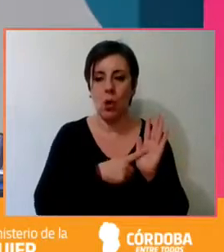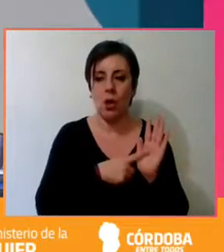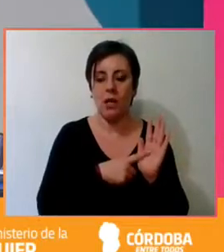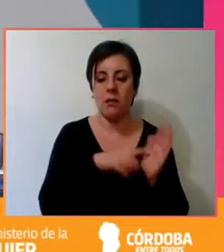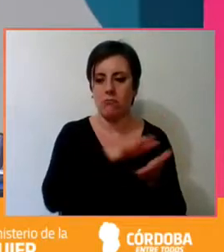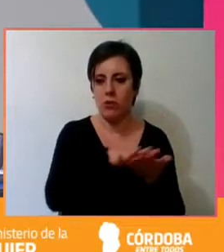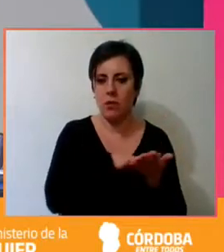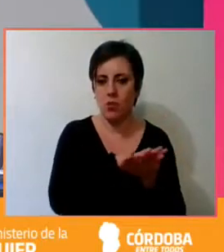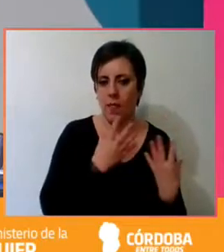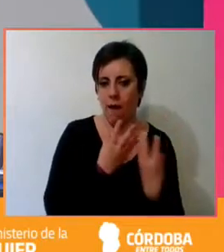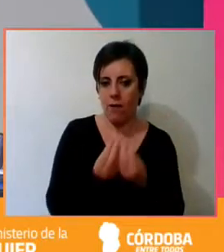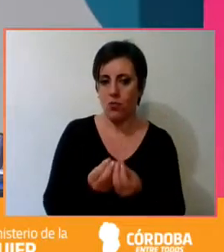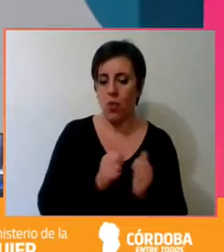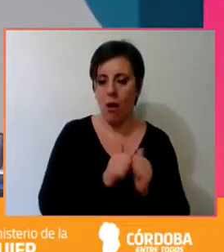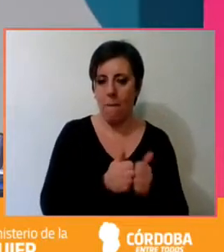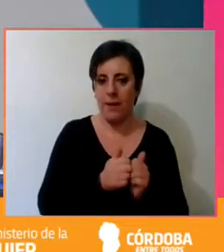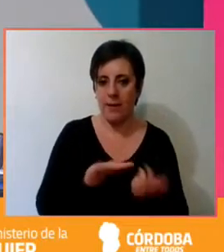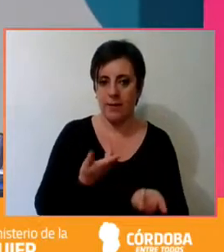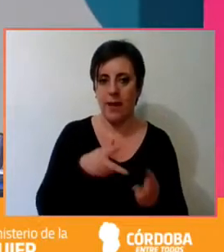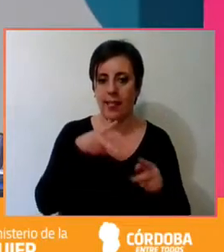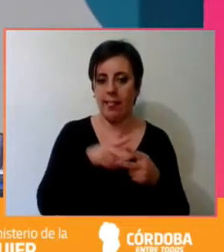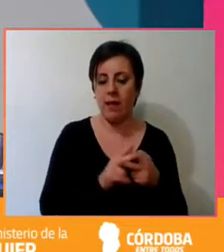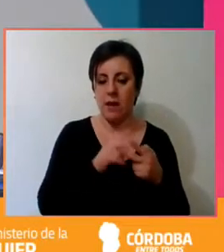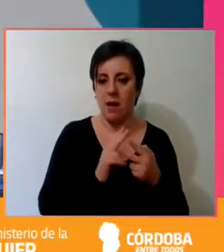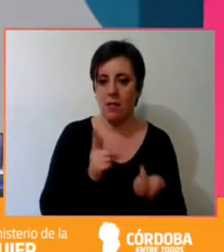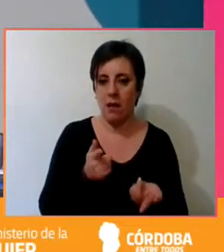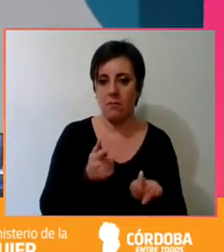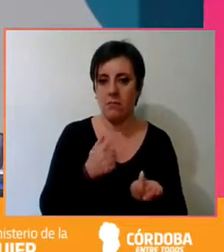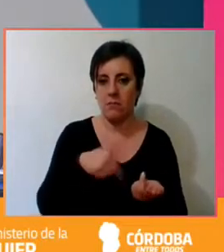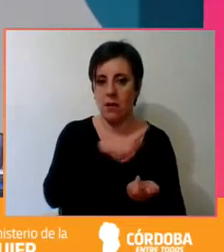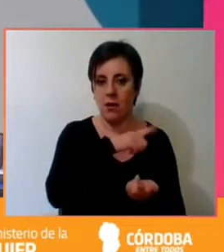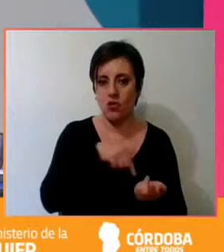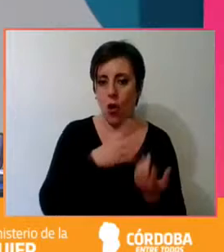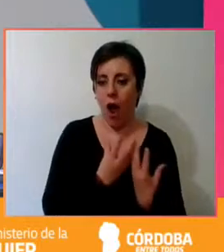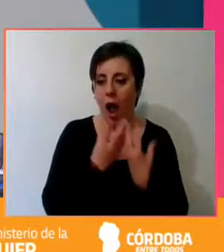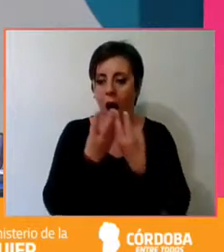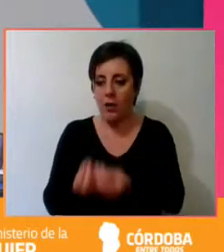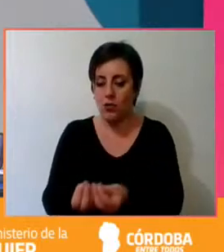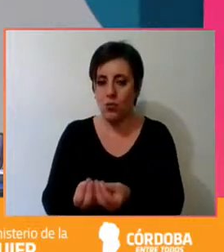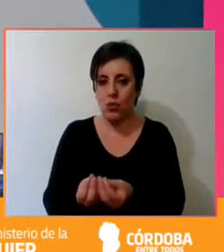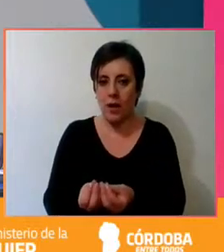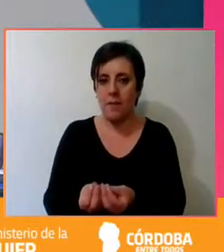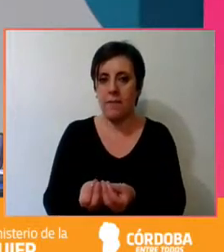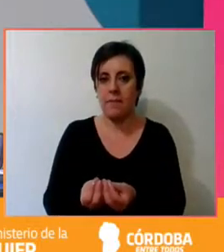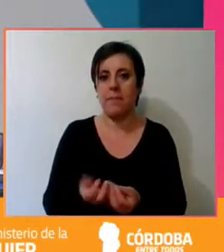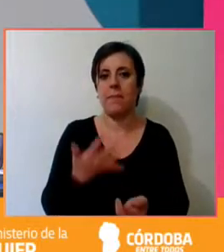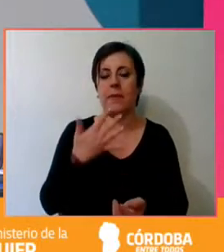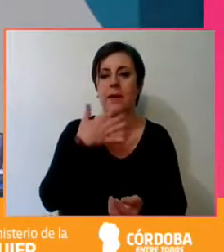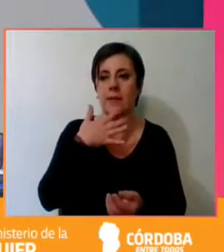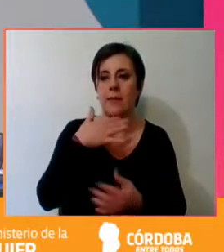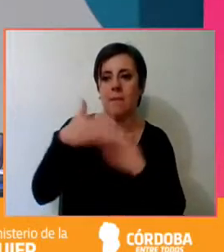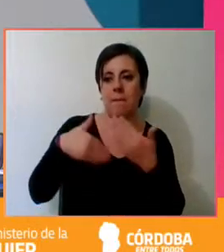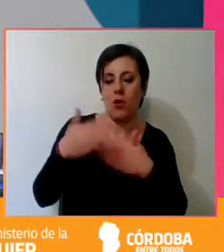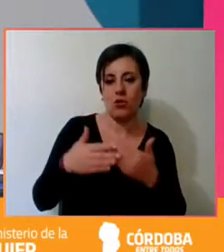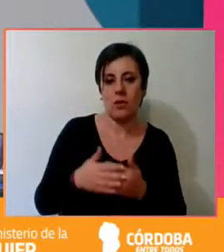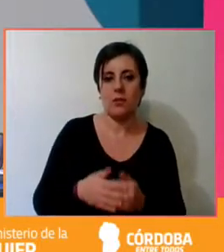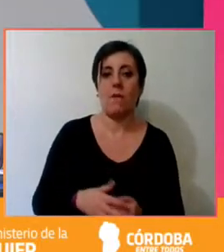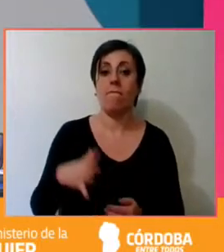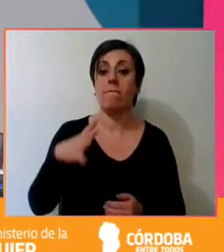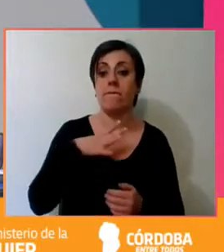de acompañantes, de talleristas, quienes les van a ayudar a poder cerrar todo el proceso. Nos queda pendiente